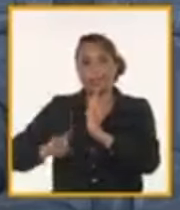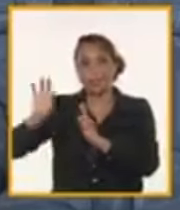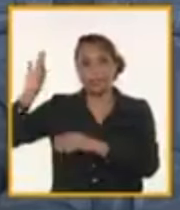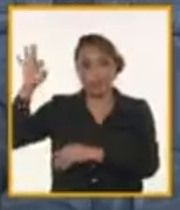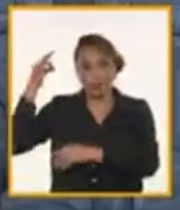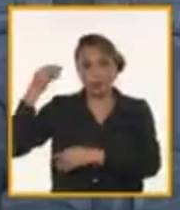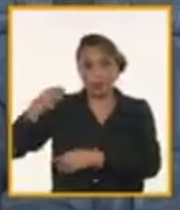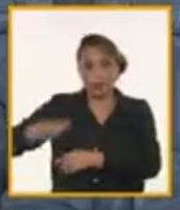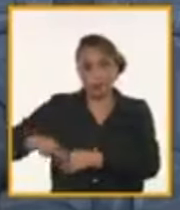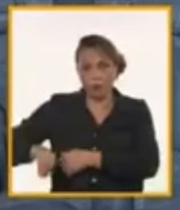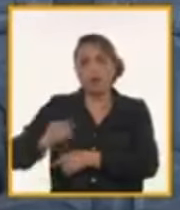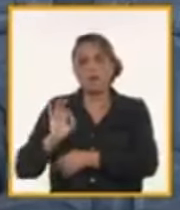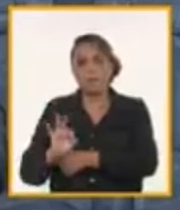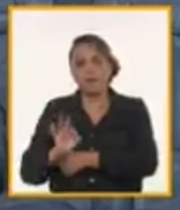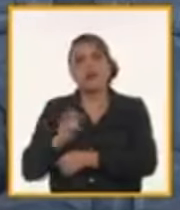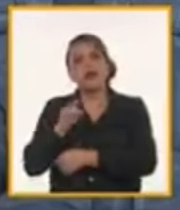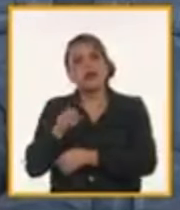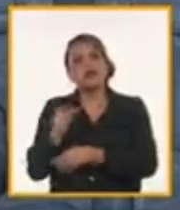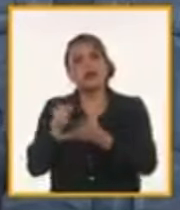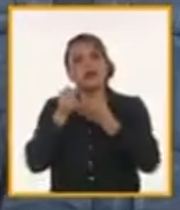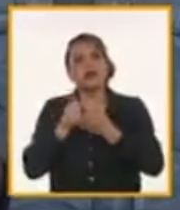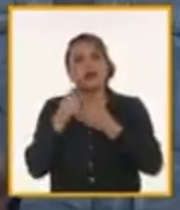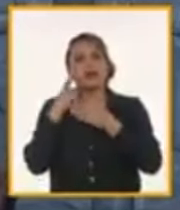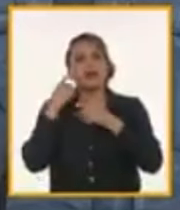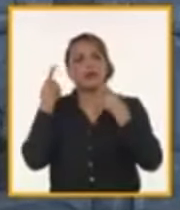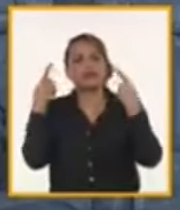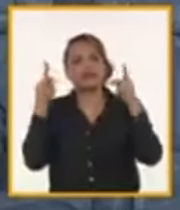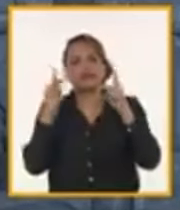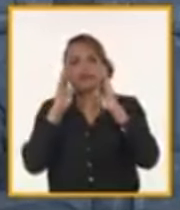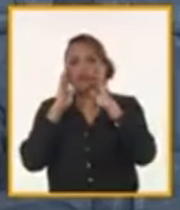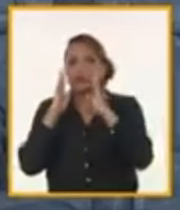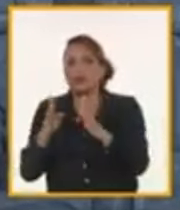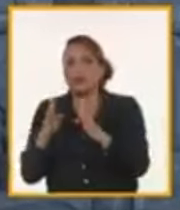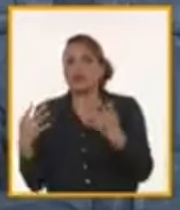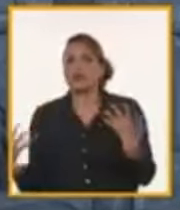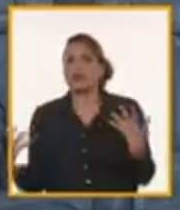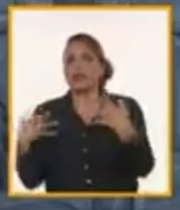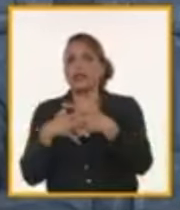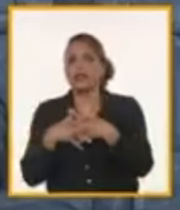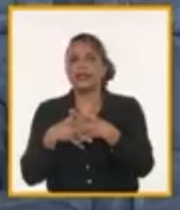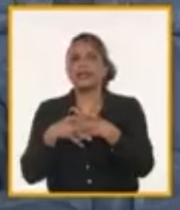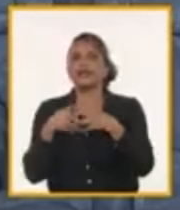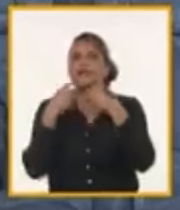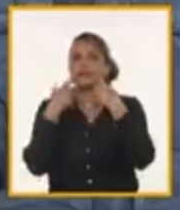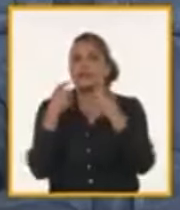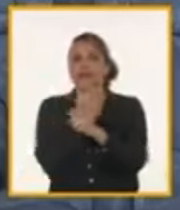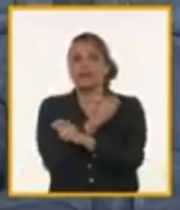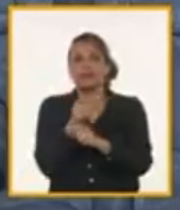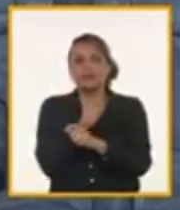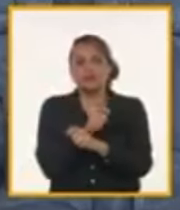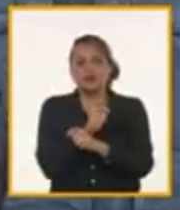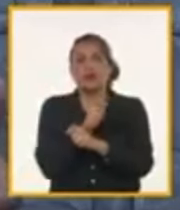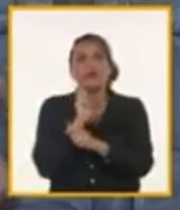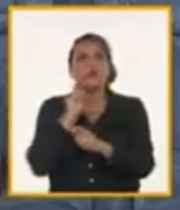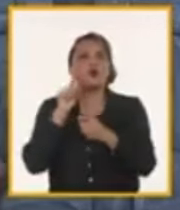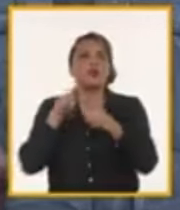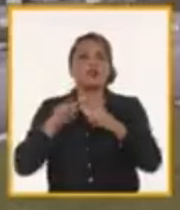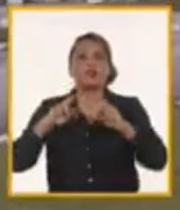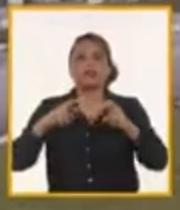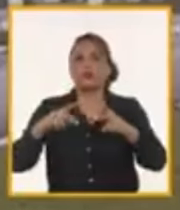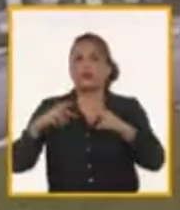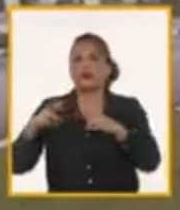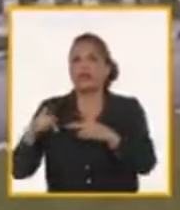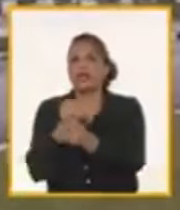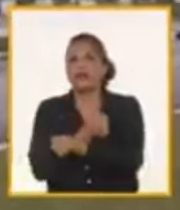que nuestros profesionales realmente se enfoquen en una red académica importante para multiplicar los esfuerzos y los los